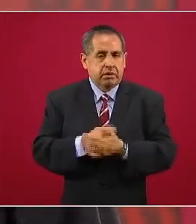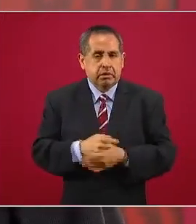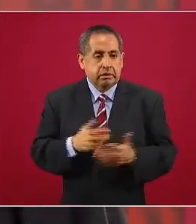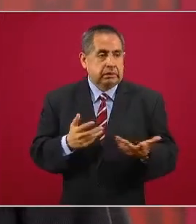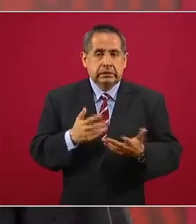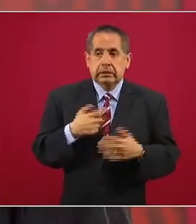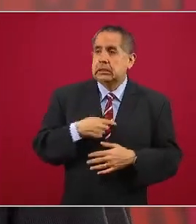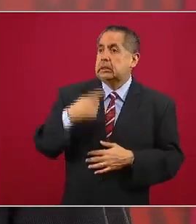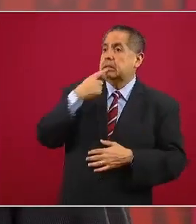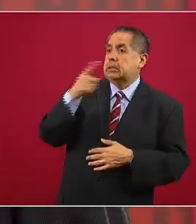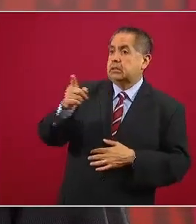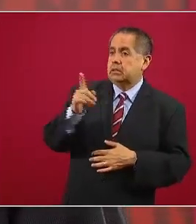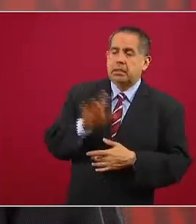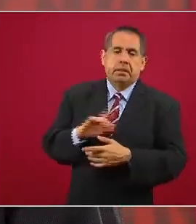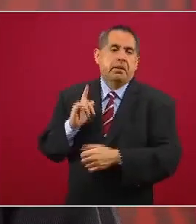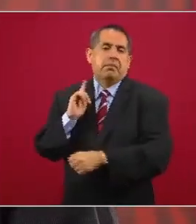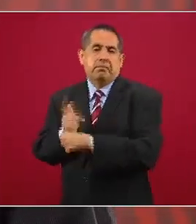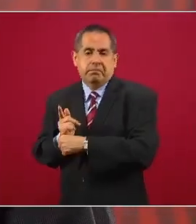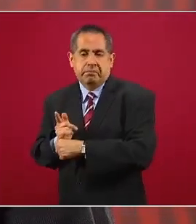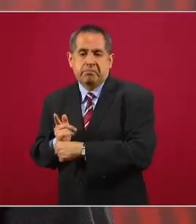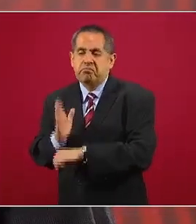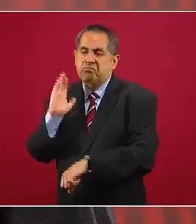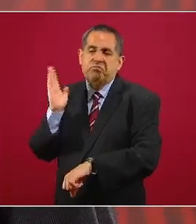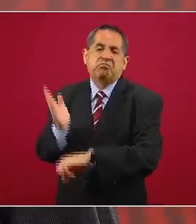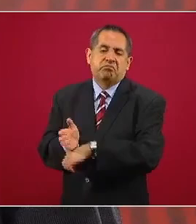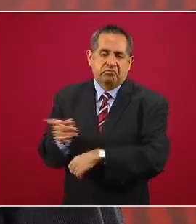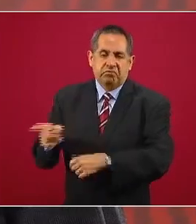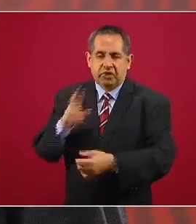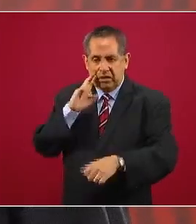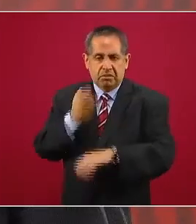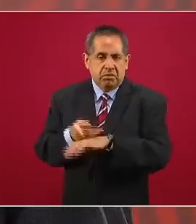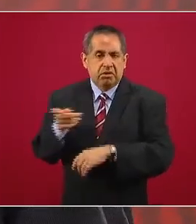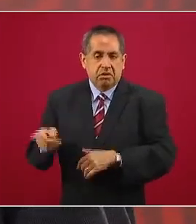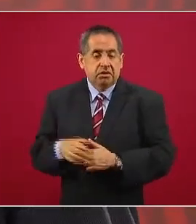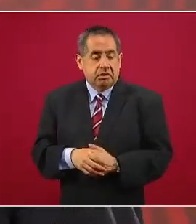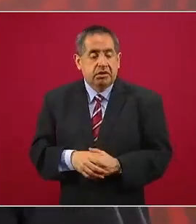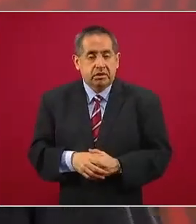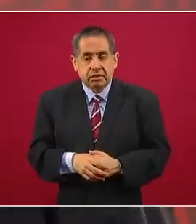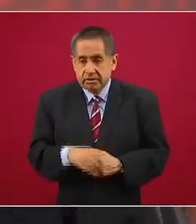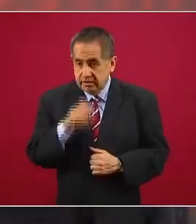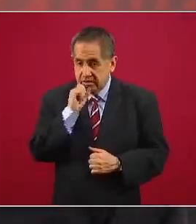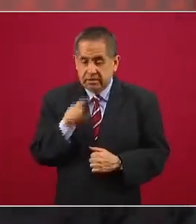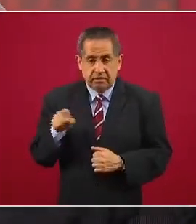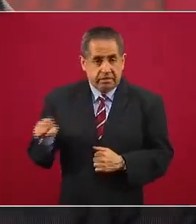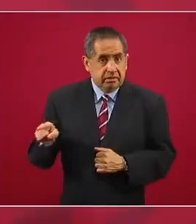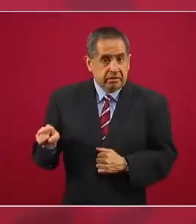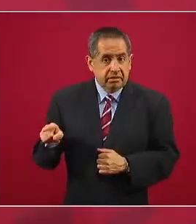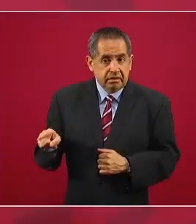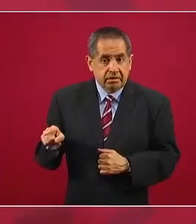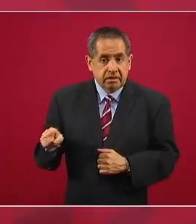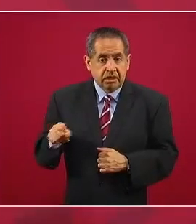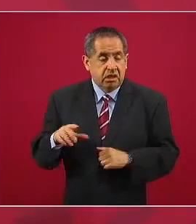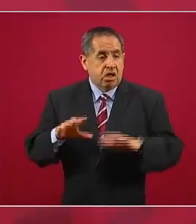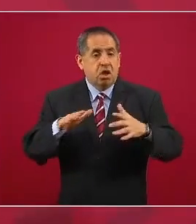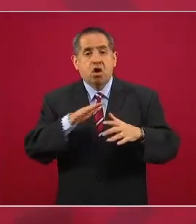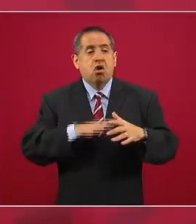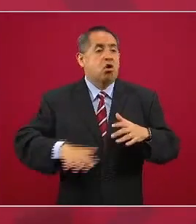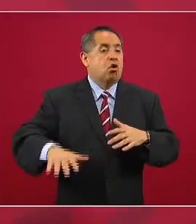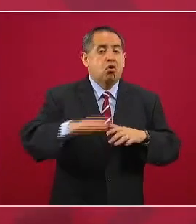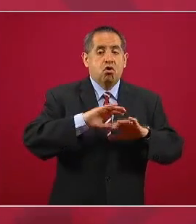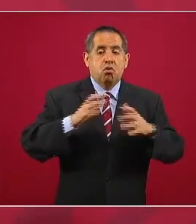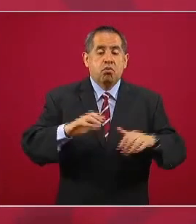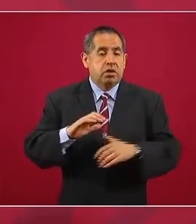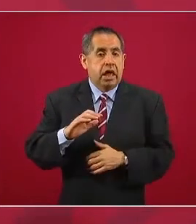y se castigó a los responsables, inclusive toda la comunidad política